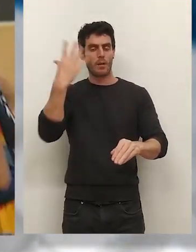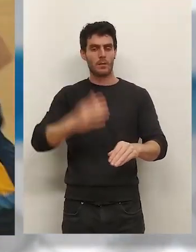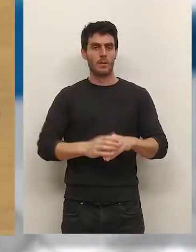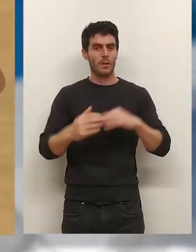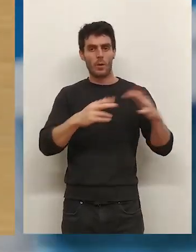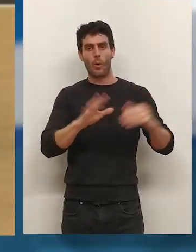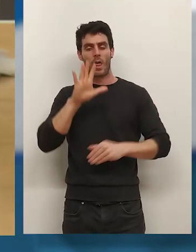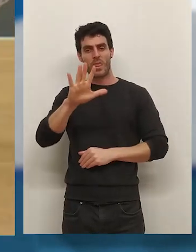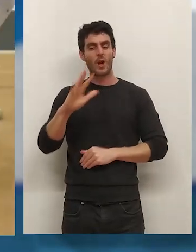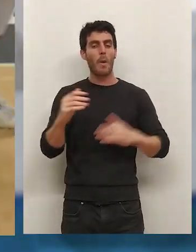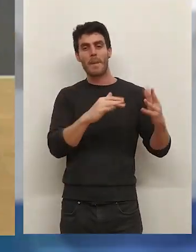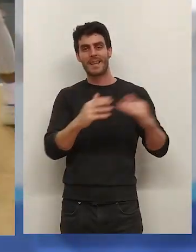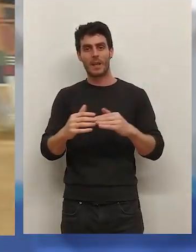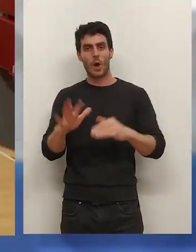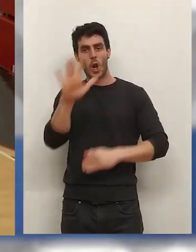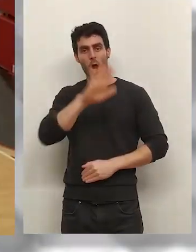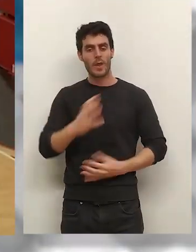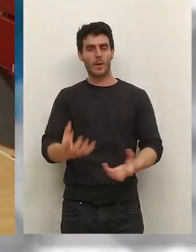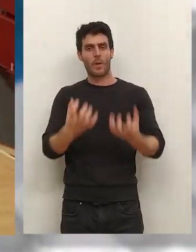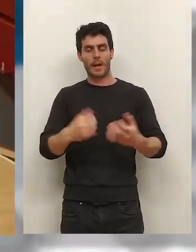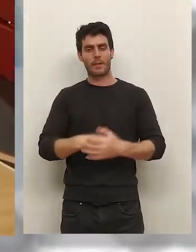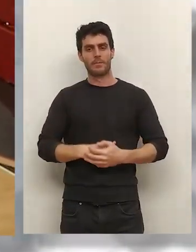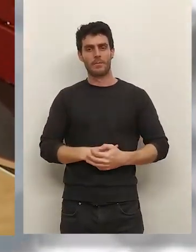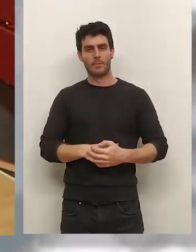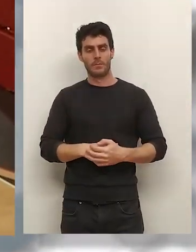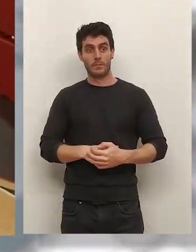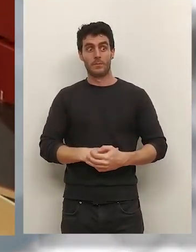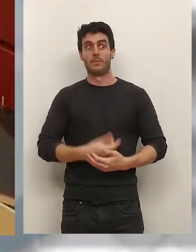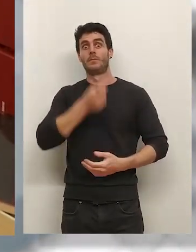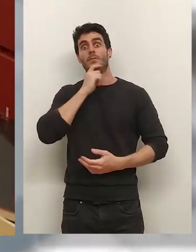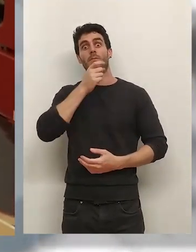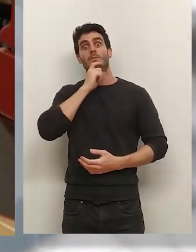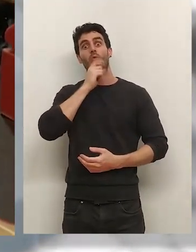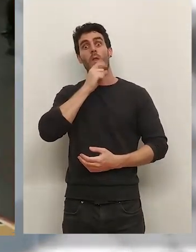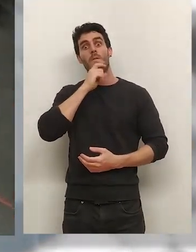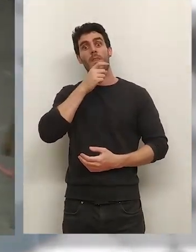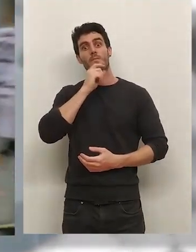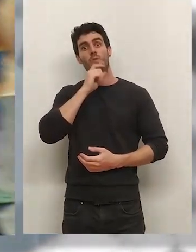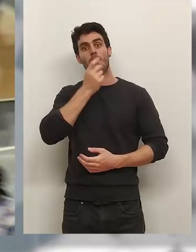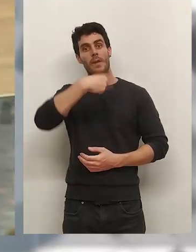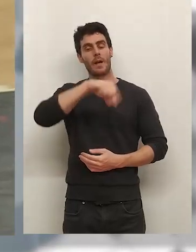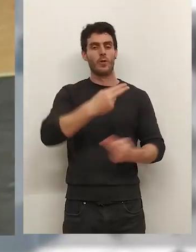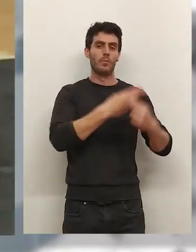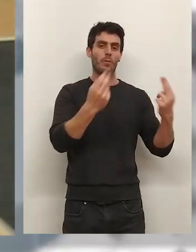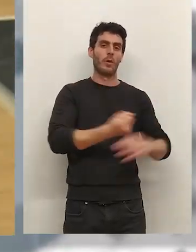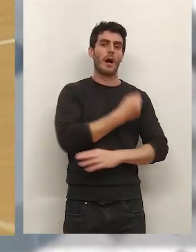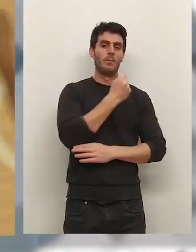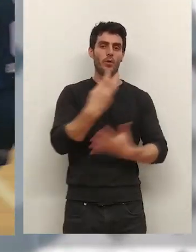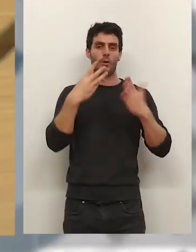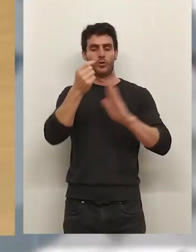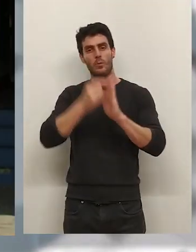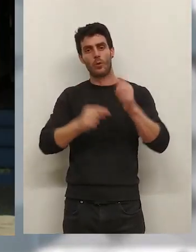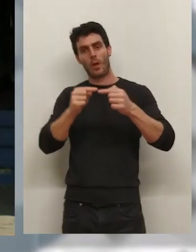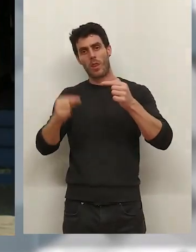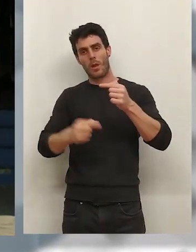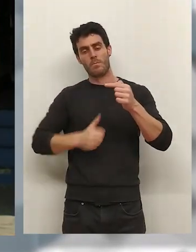magnífico. Ha jugado 5 partidos y los ha ganado los 5. Muy difícil, ¿no? Ellos tienen el apoyo del público, 8 puntos de